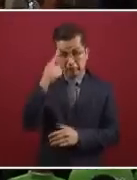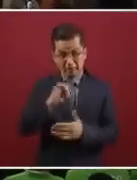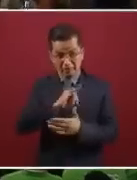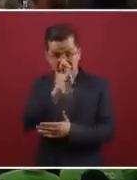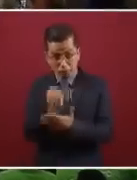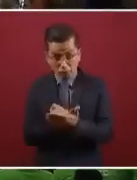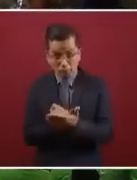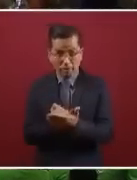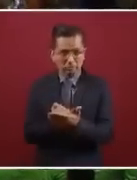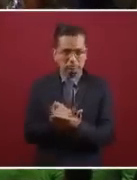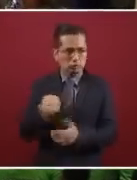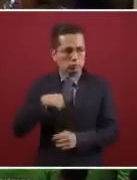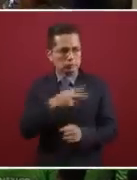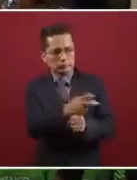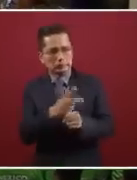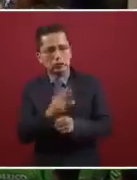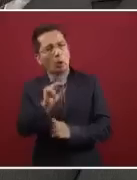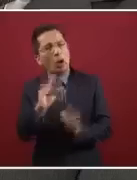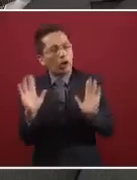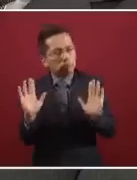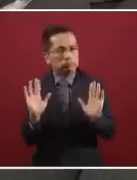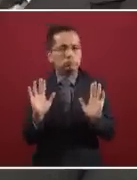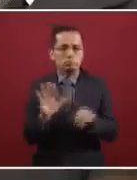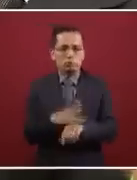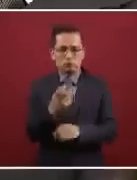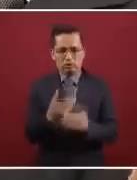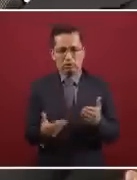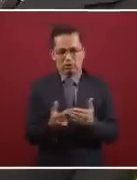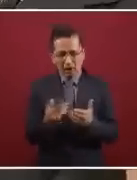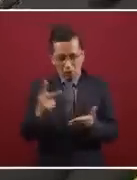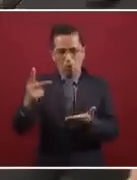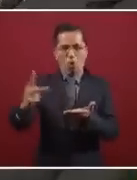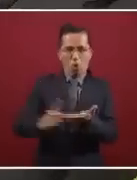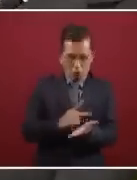hacemos este nuevo reconocimiento.